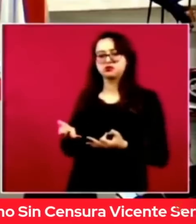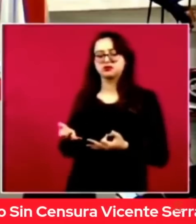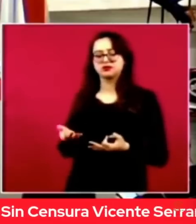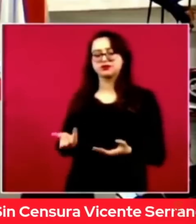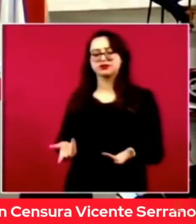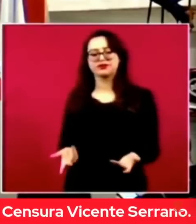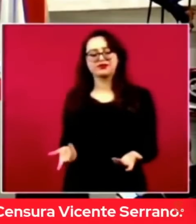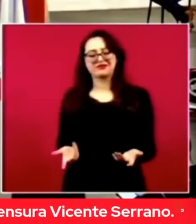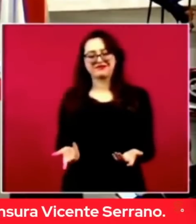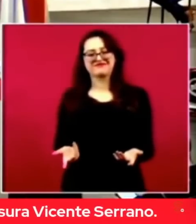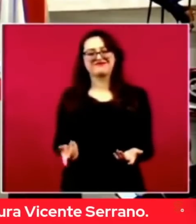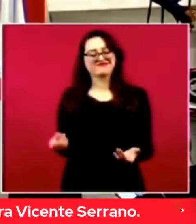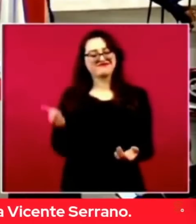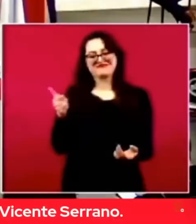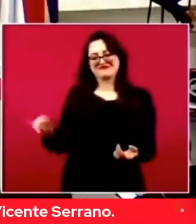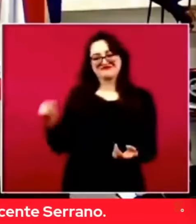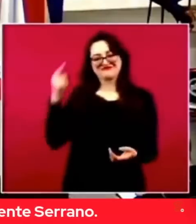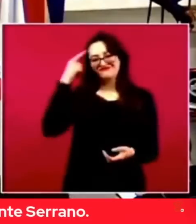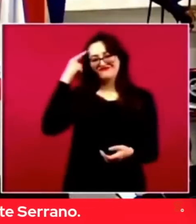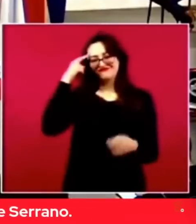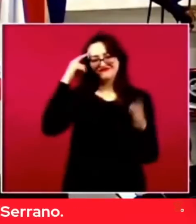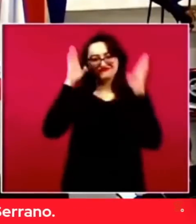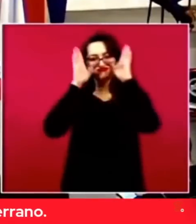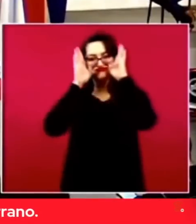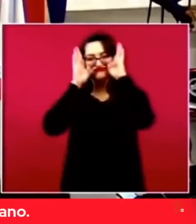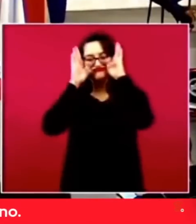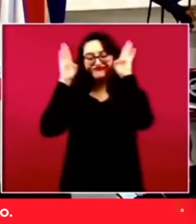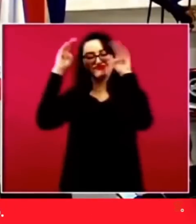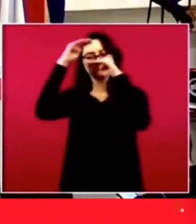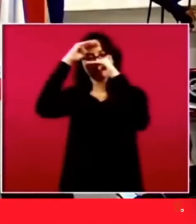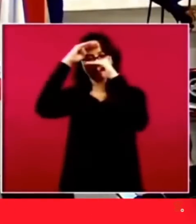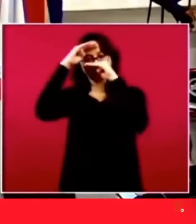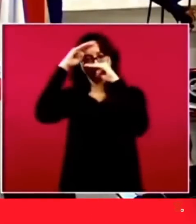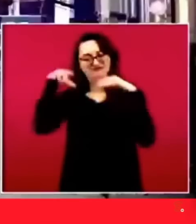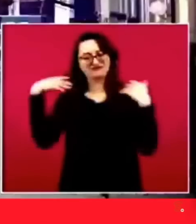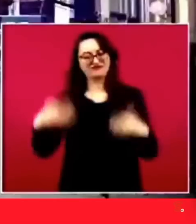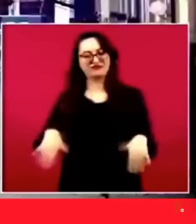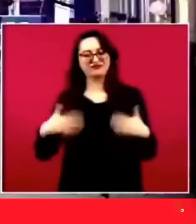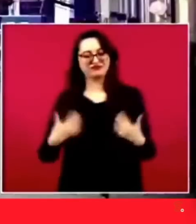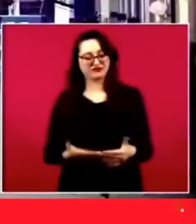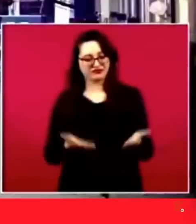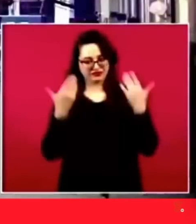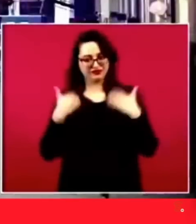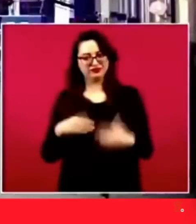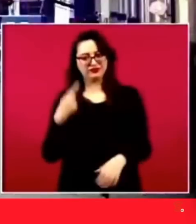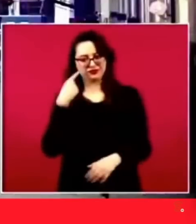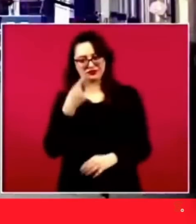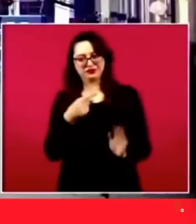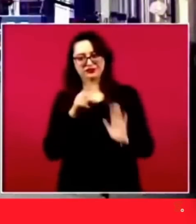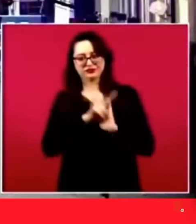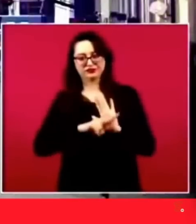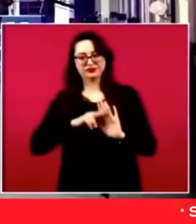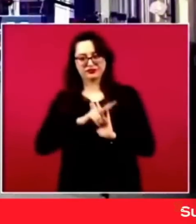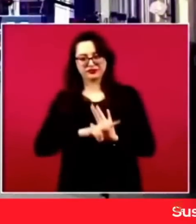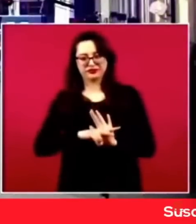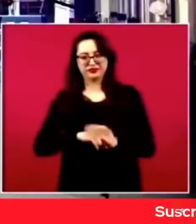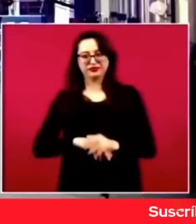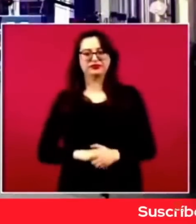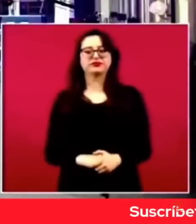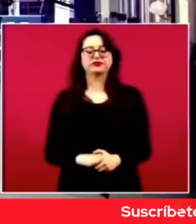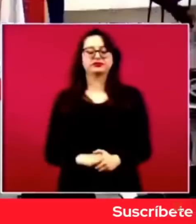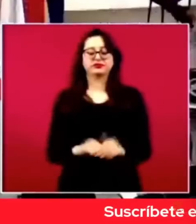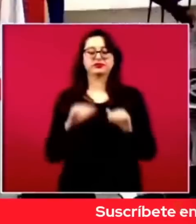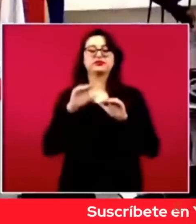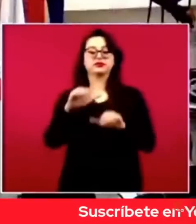Eso es muy del pensamiento conservador. A ver, vamos a ver qué dice Calderón.